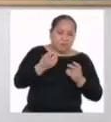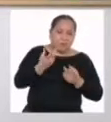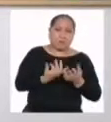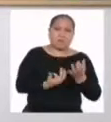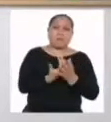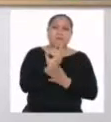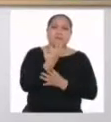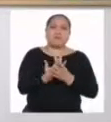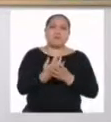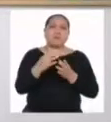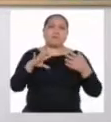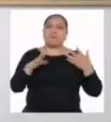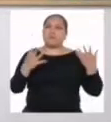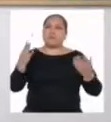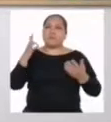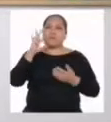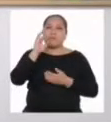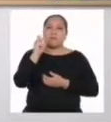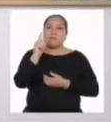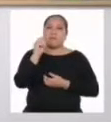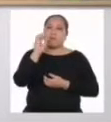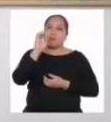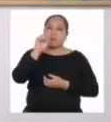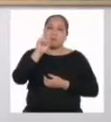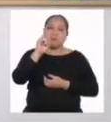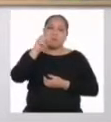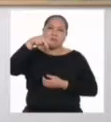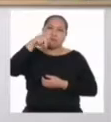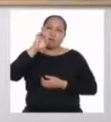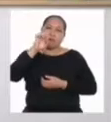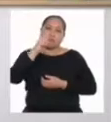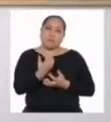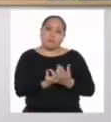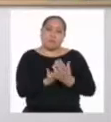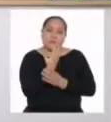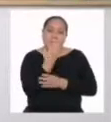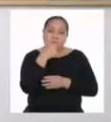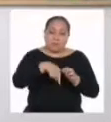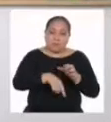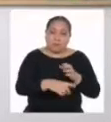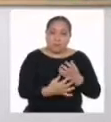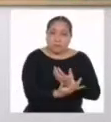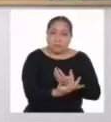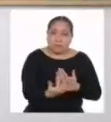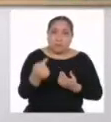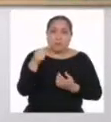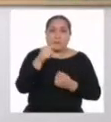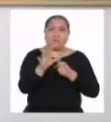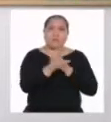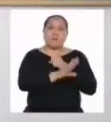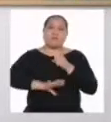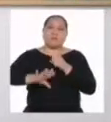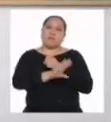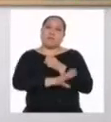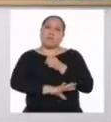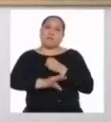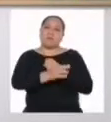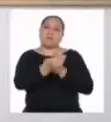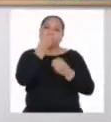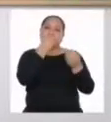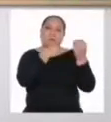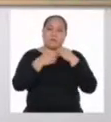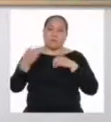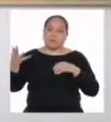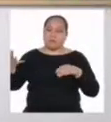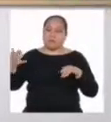la tasa de fotosíntesis en el fitoplancton y de las plantas sumergidas, que son la base de la cadena trófica